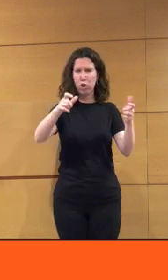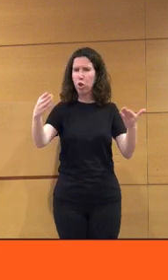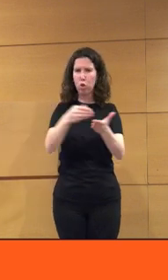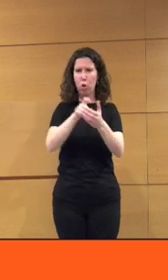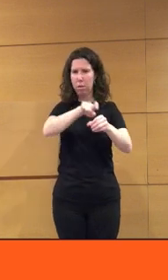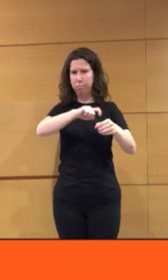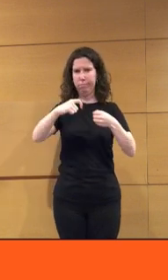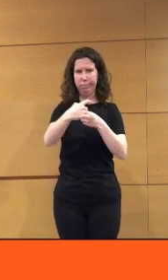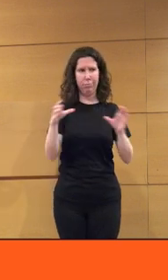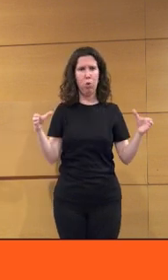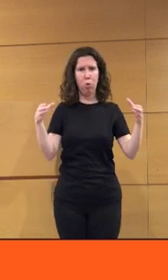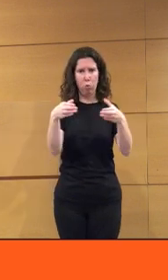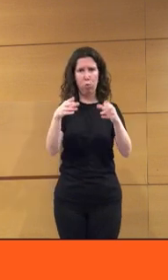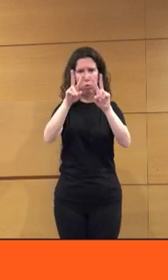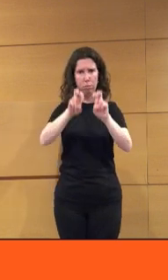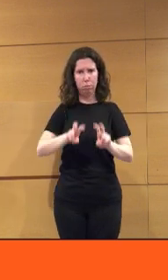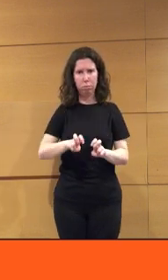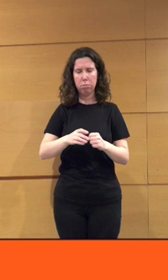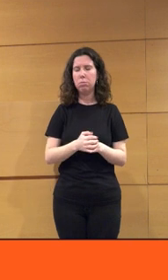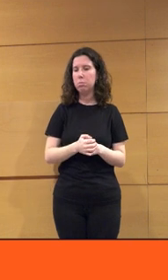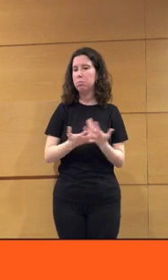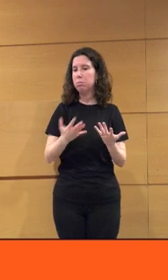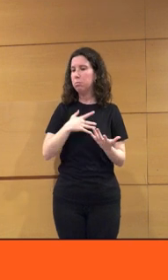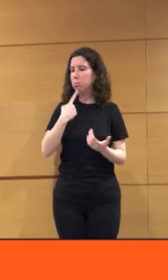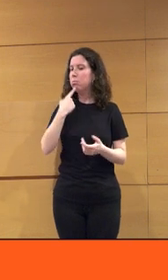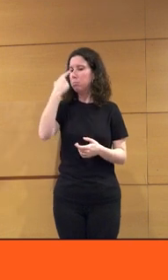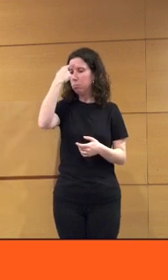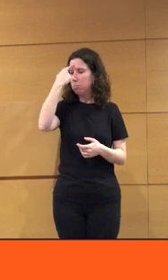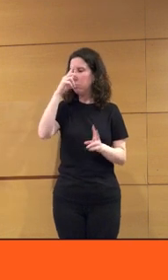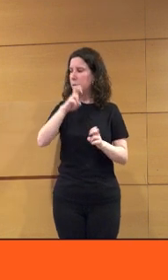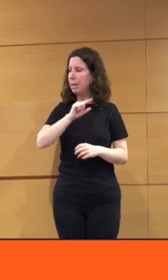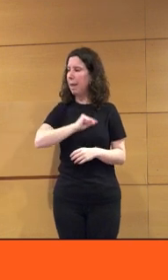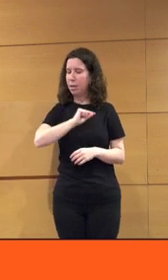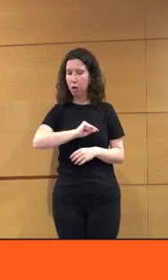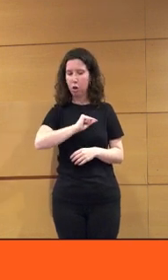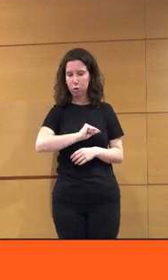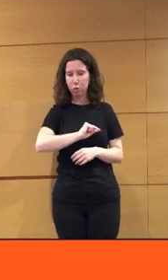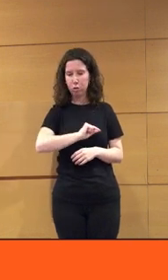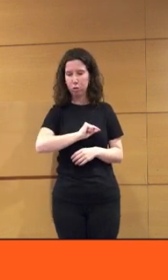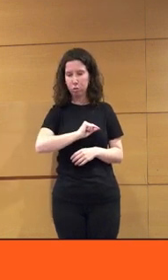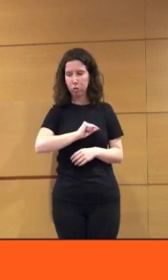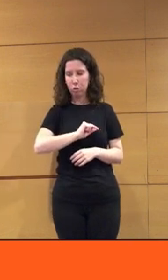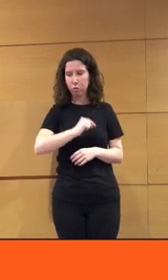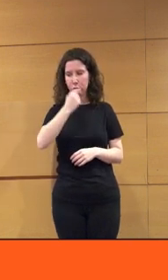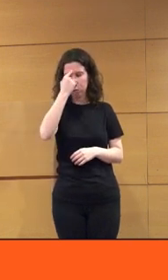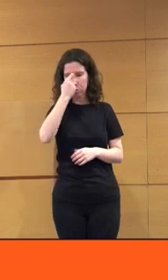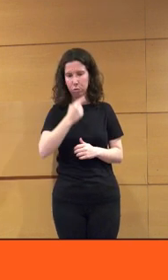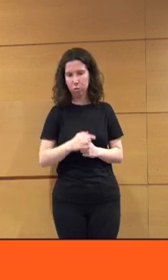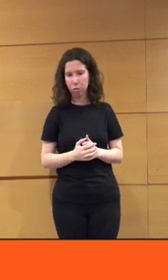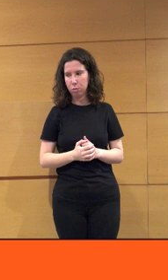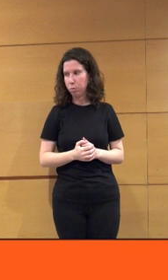participan en nuestros experimentos. Así que aspectos éticos los tenemos muy en cuenta en este proyecto.